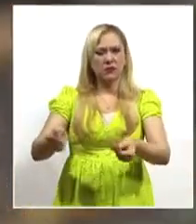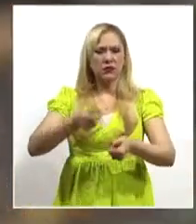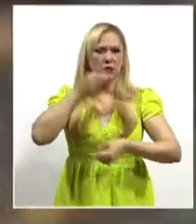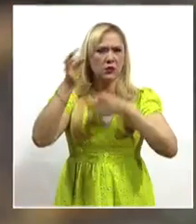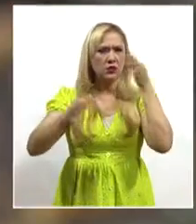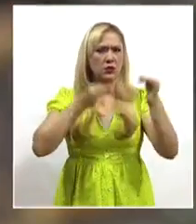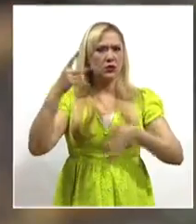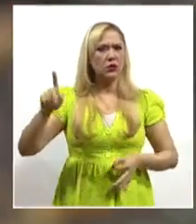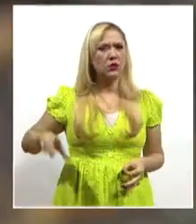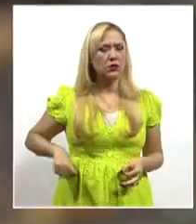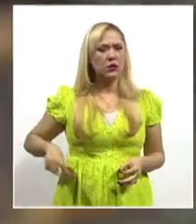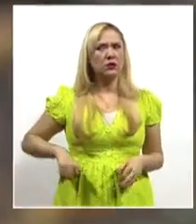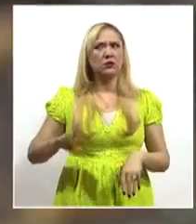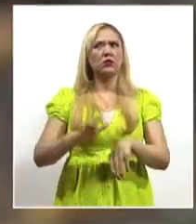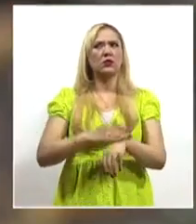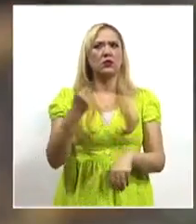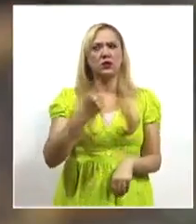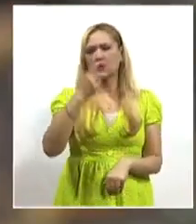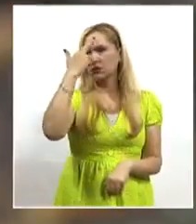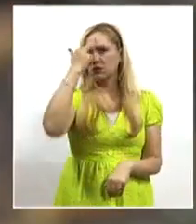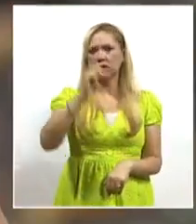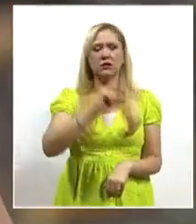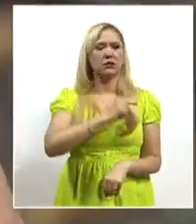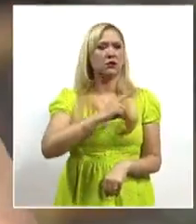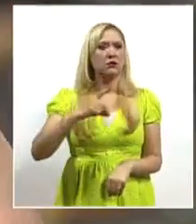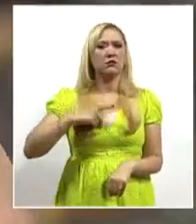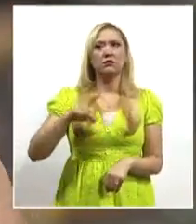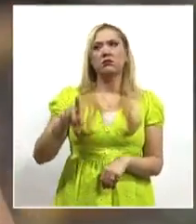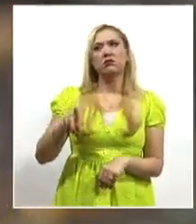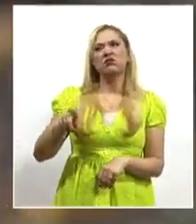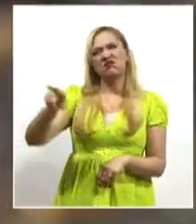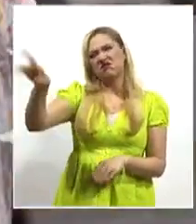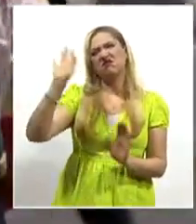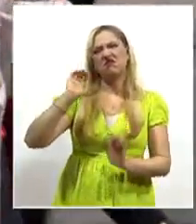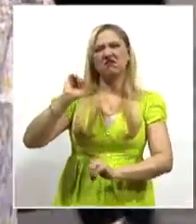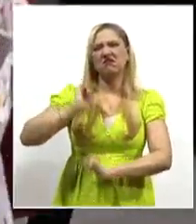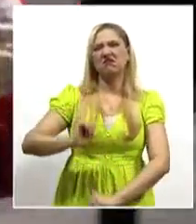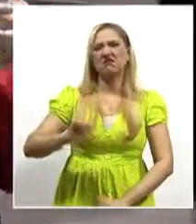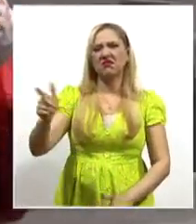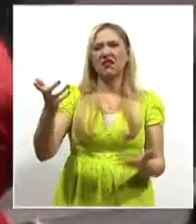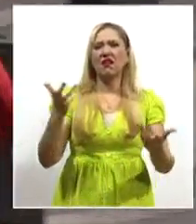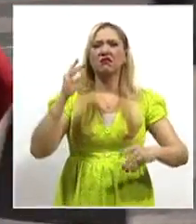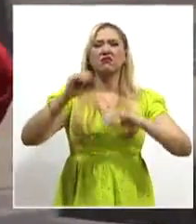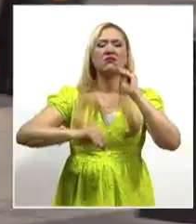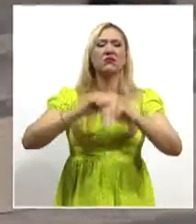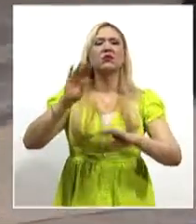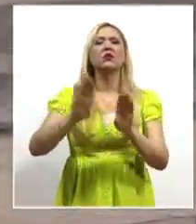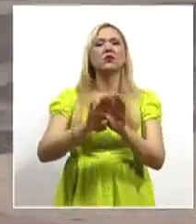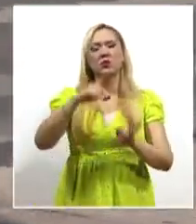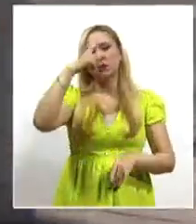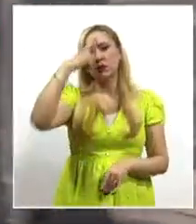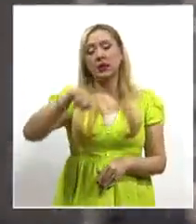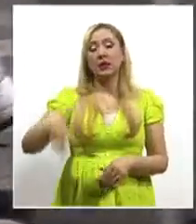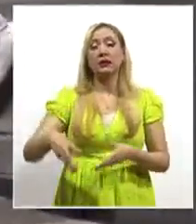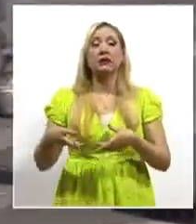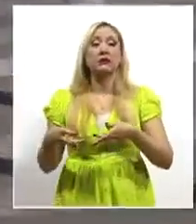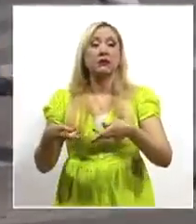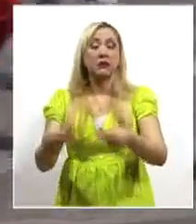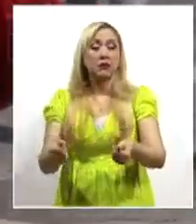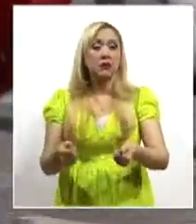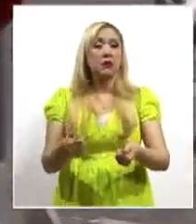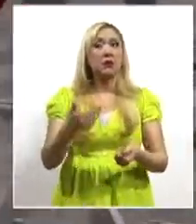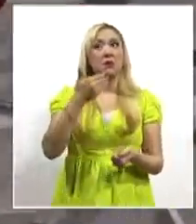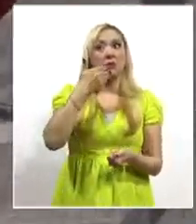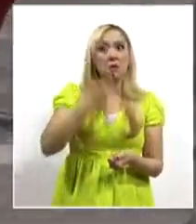oficial, pues de manera indebida se dejó en manos de la autoridad administrativa definir las líneas que garanticen que dicho gasto se ejerza